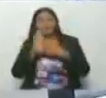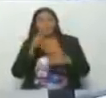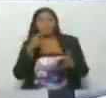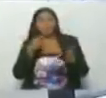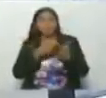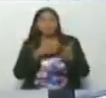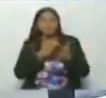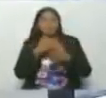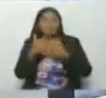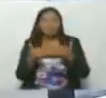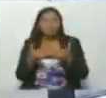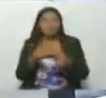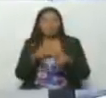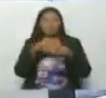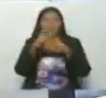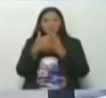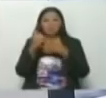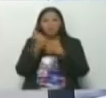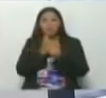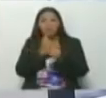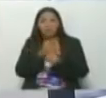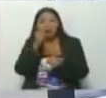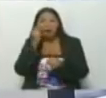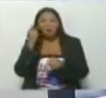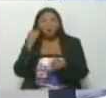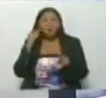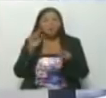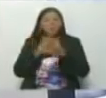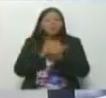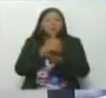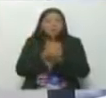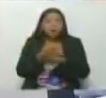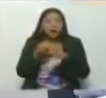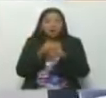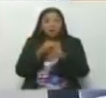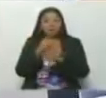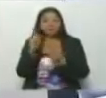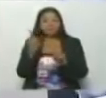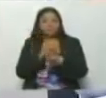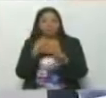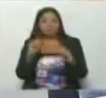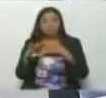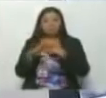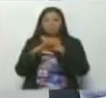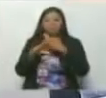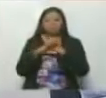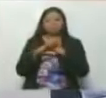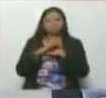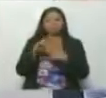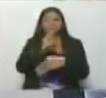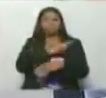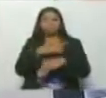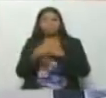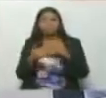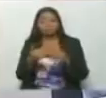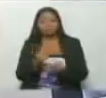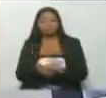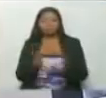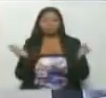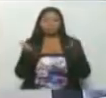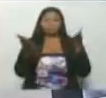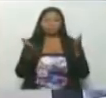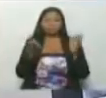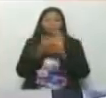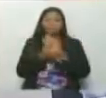que cura la expectativa de los trabajadores no es por el gobierno sino es por un bosque absolutamente criminal que ha propiciado de